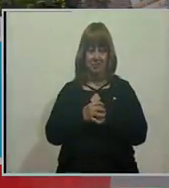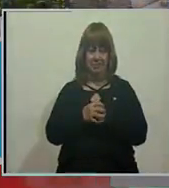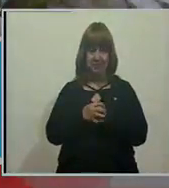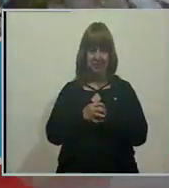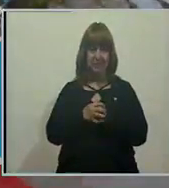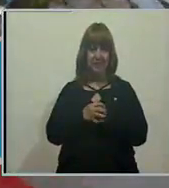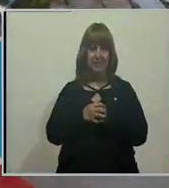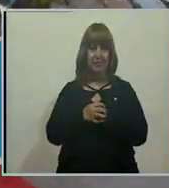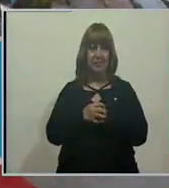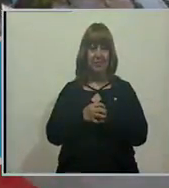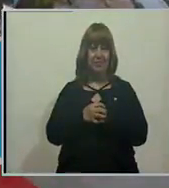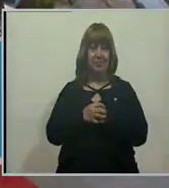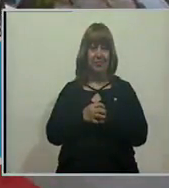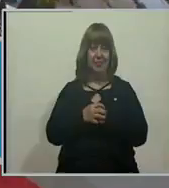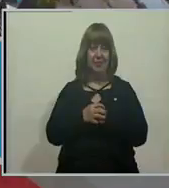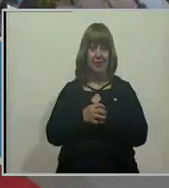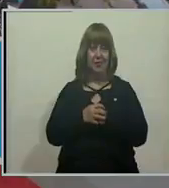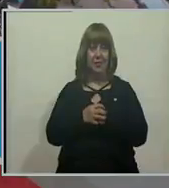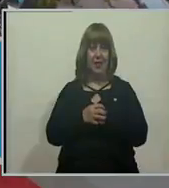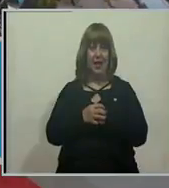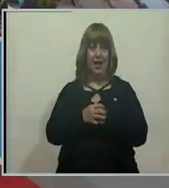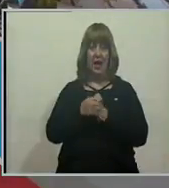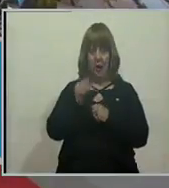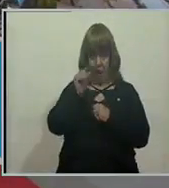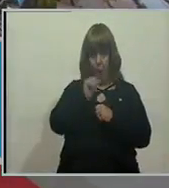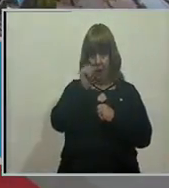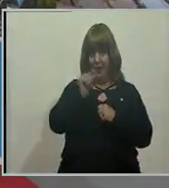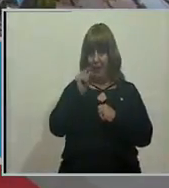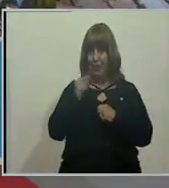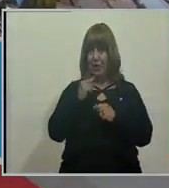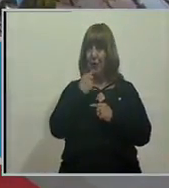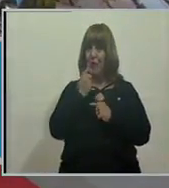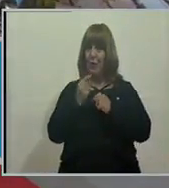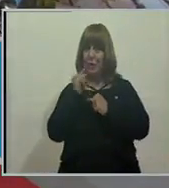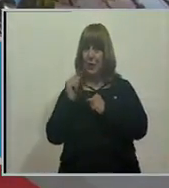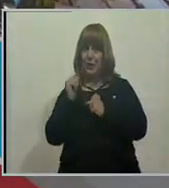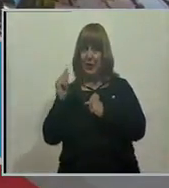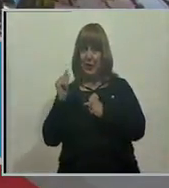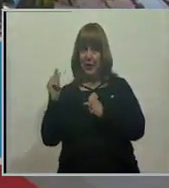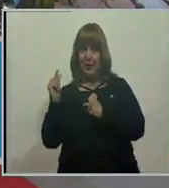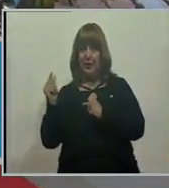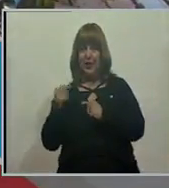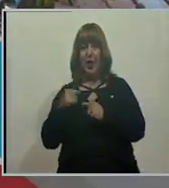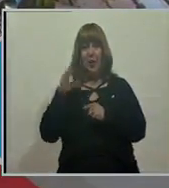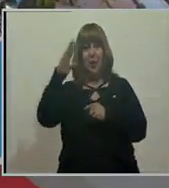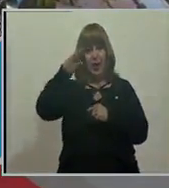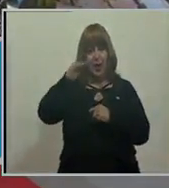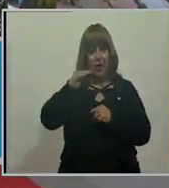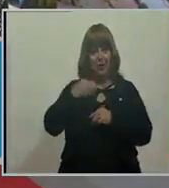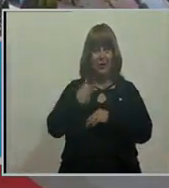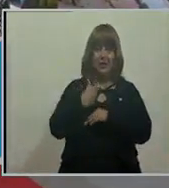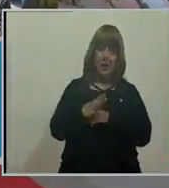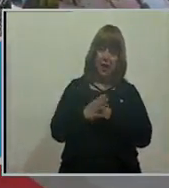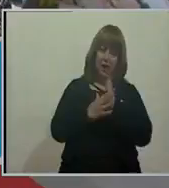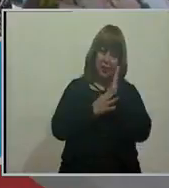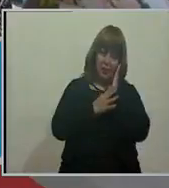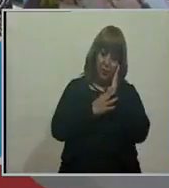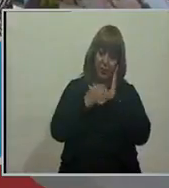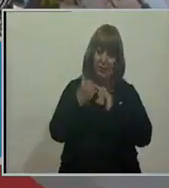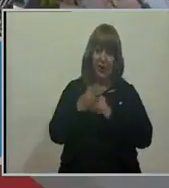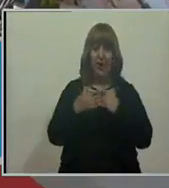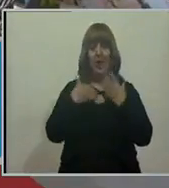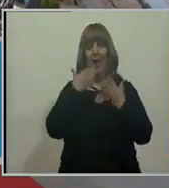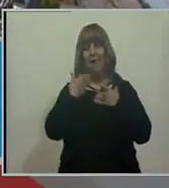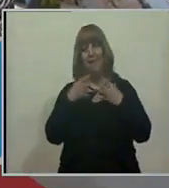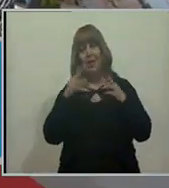dice. Ahora vamos a charlar un ratito con cada una de ellas. Porque anoche nos acostamos muy tarde, chicos. Hablamos de